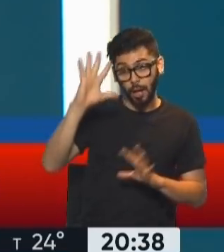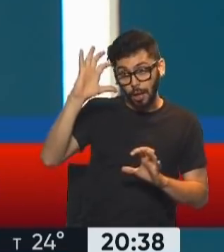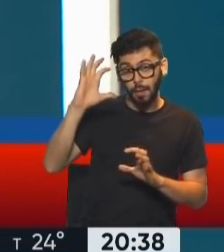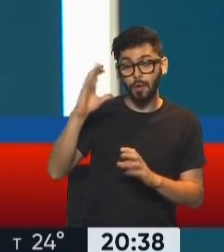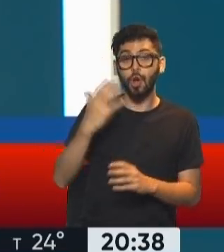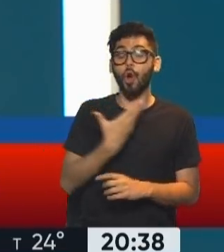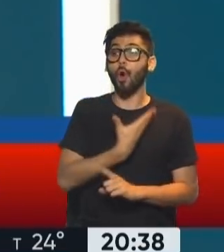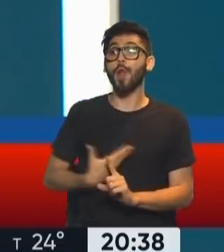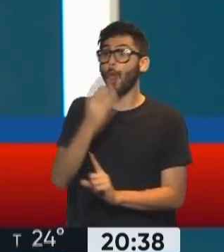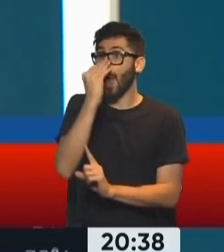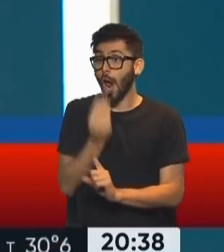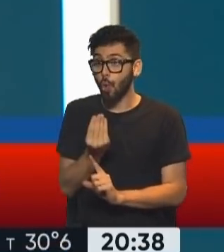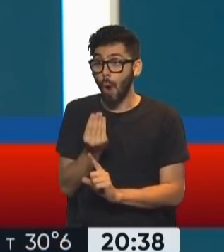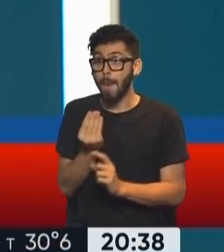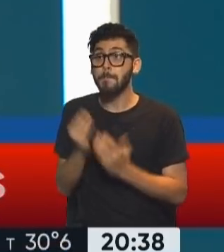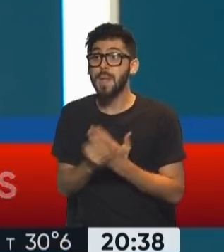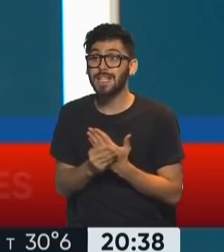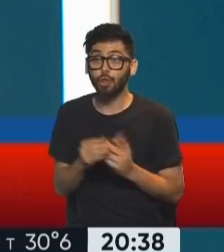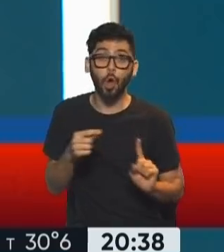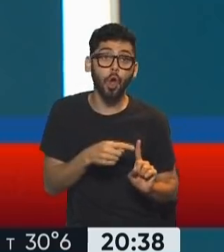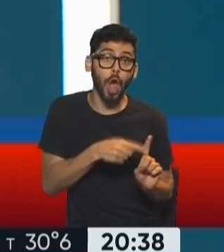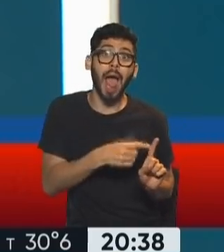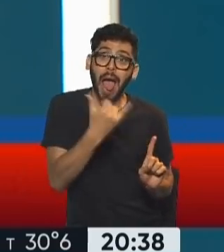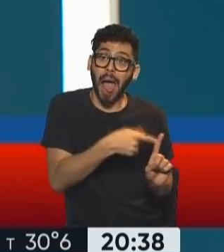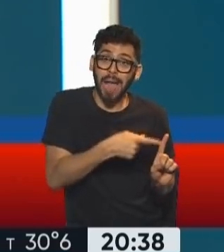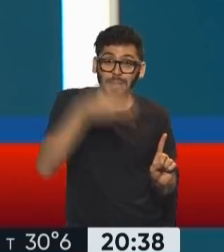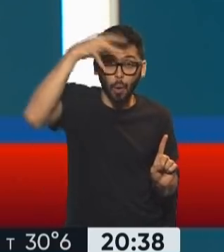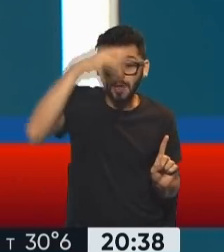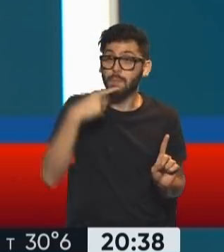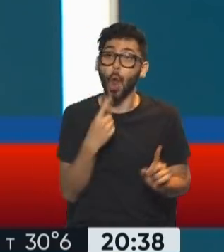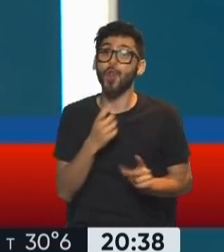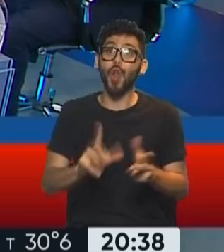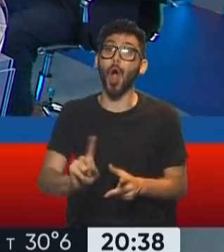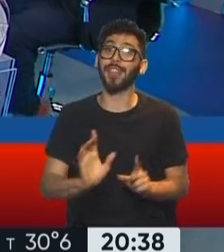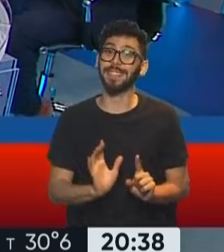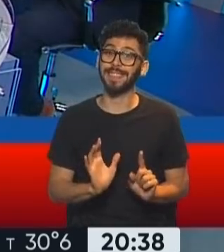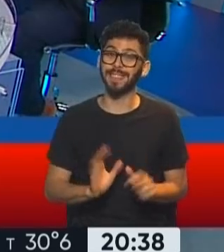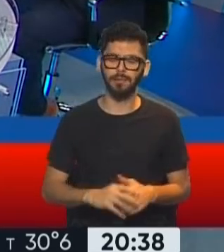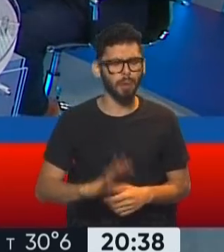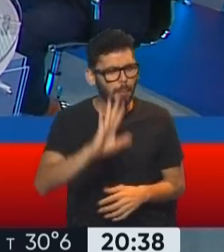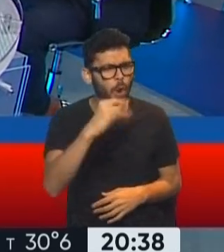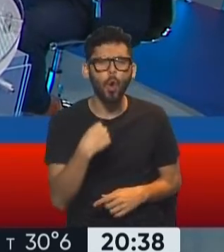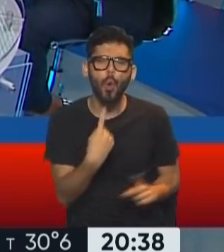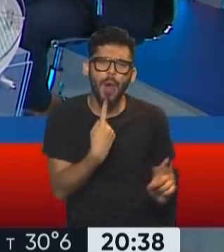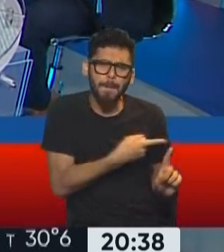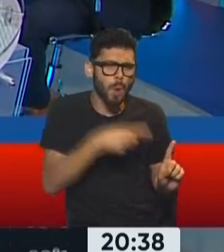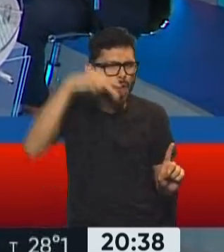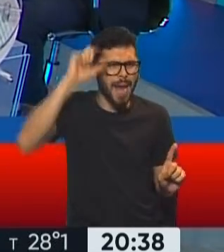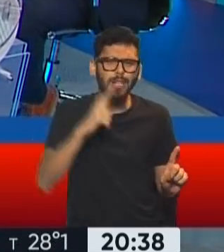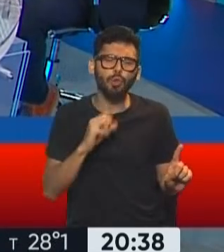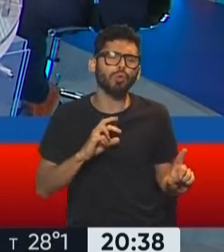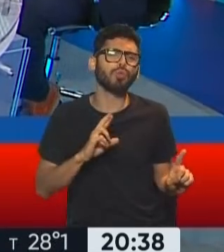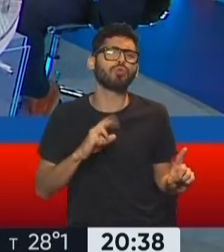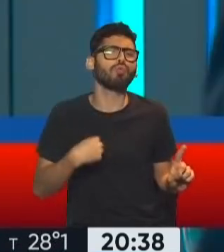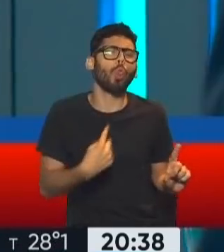Fernando de la Rúa, al cual excluyó de esa lista de los más puristas, ¿no? Mira, una pregunta le quiero hacer a Néstor, que me quedé con una